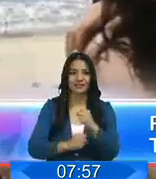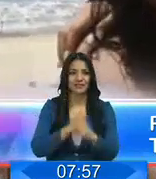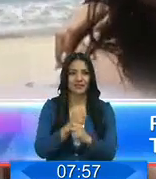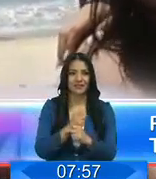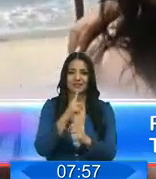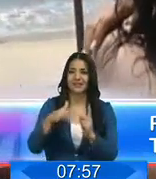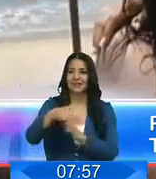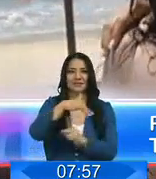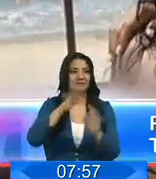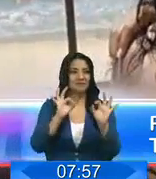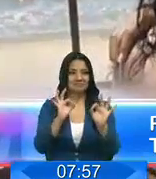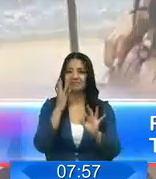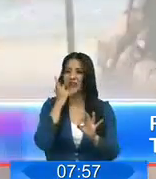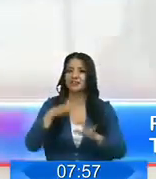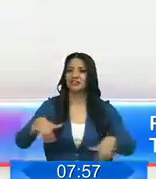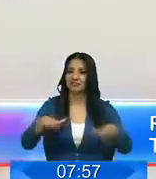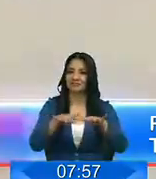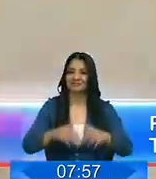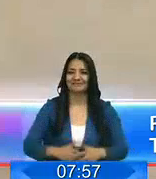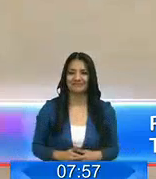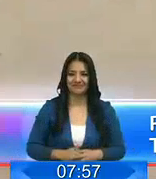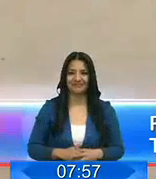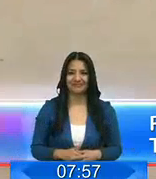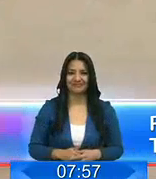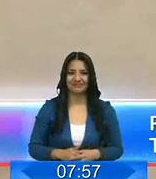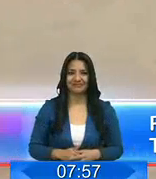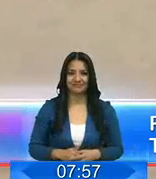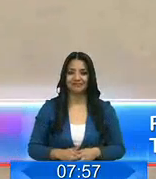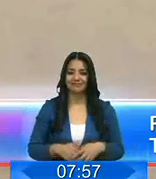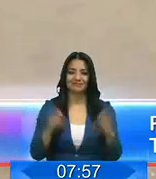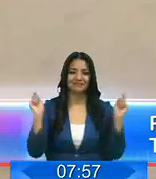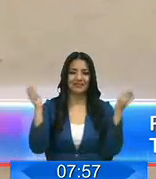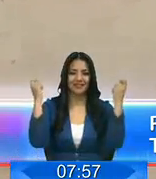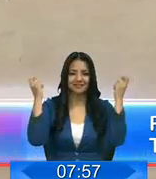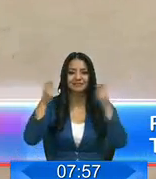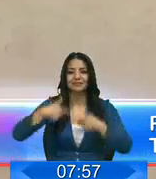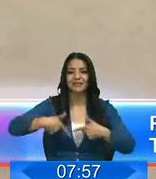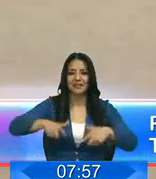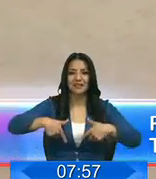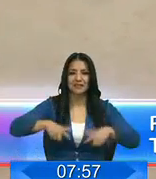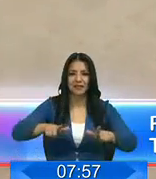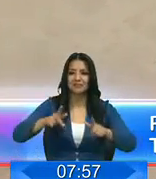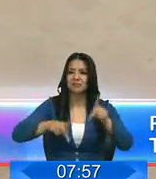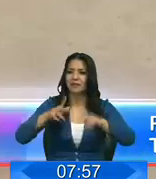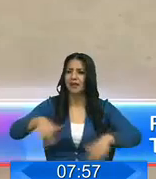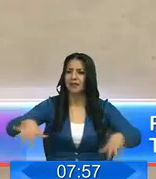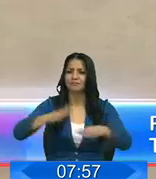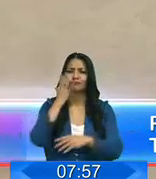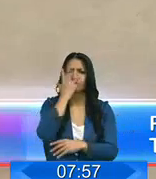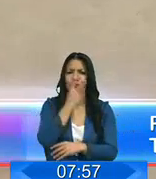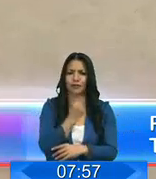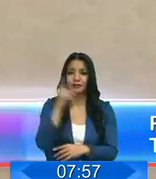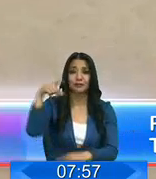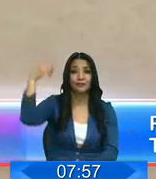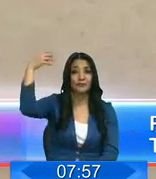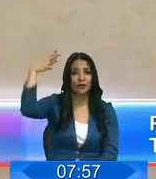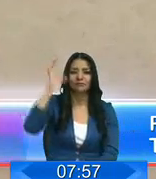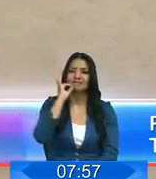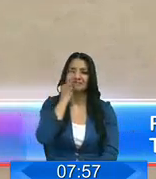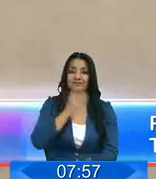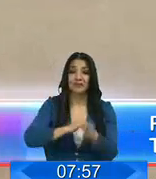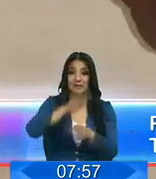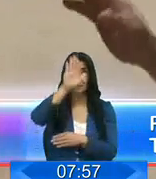súper increíble aquí, entonces por eso. Venimos a festejar el carnaval de adelantado, las playas están hermosísimas, un clima espectacular. Les